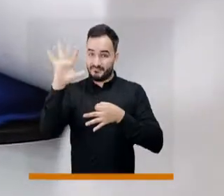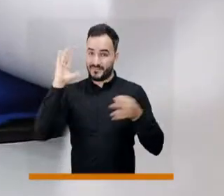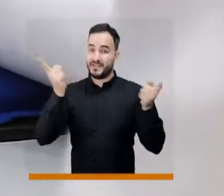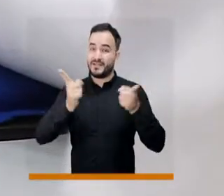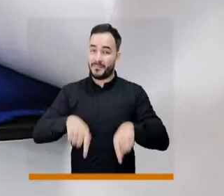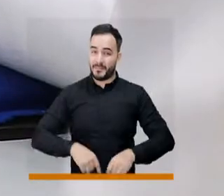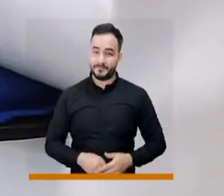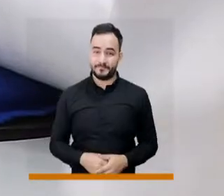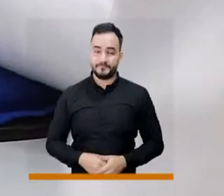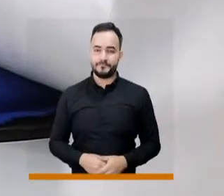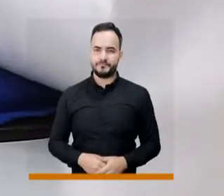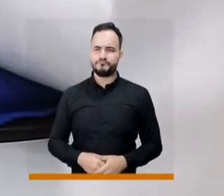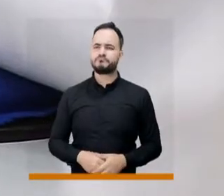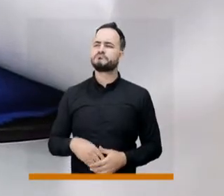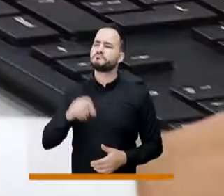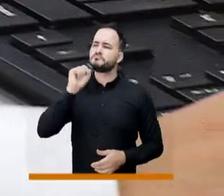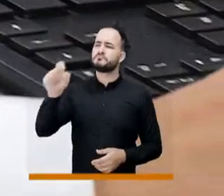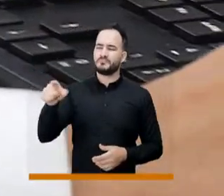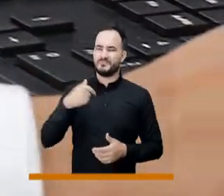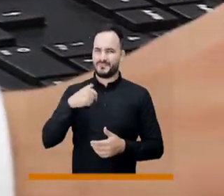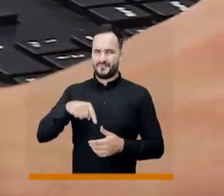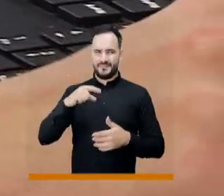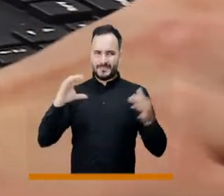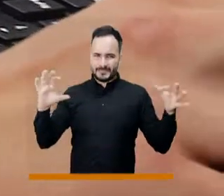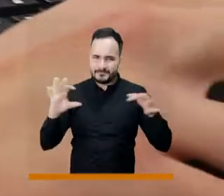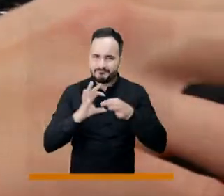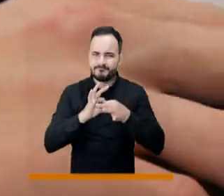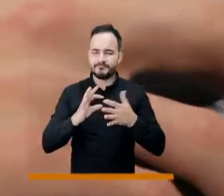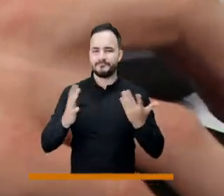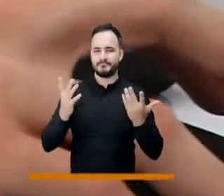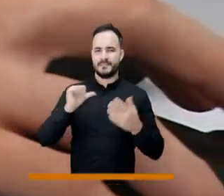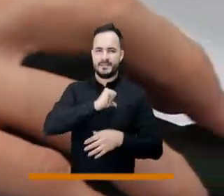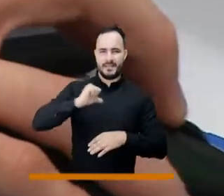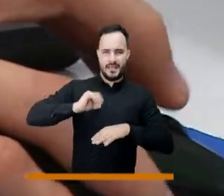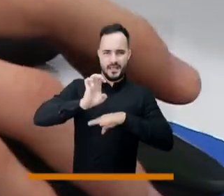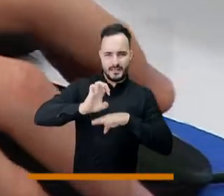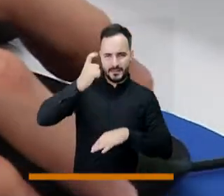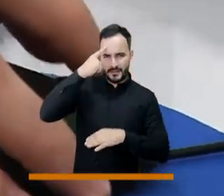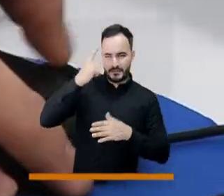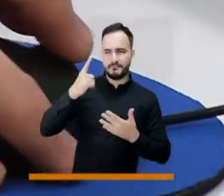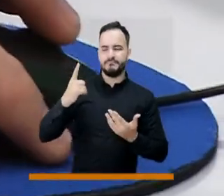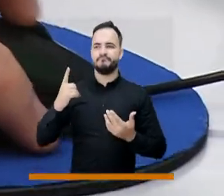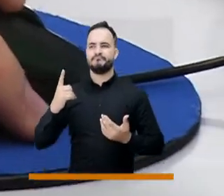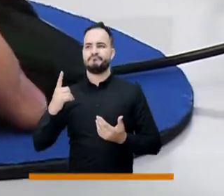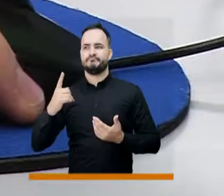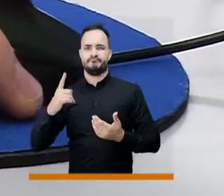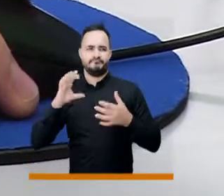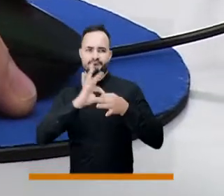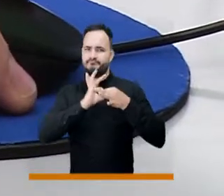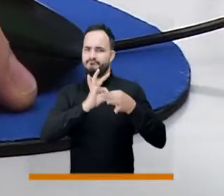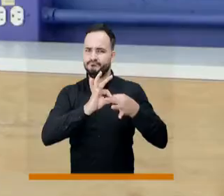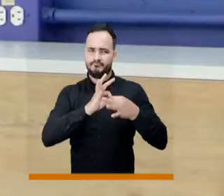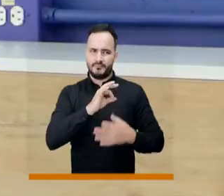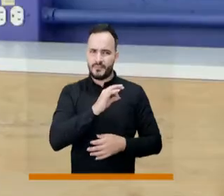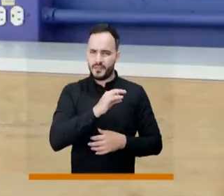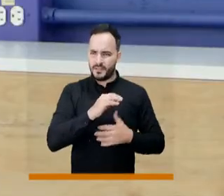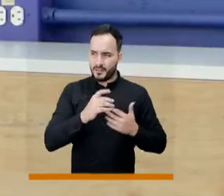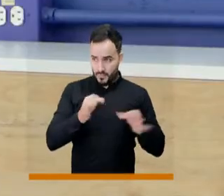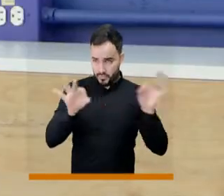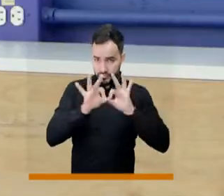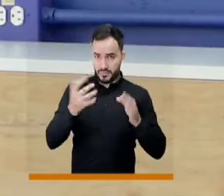que y en escala muy grande los corregimientos de Medellín. Doctora Aura, ¿qué tan importante resultan aquí las